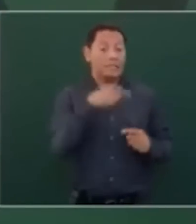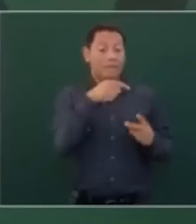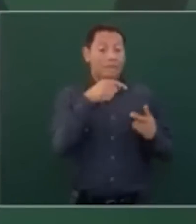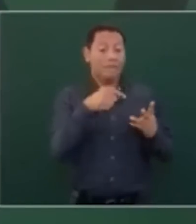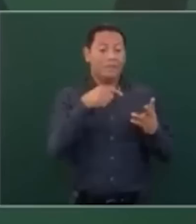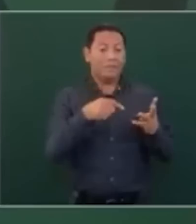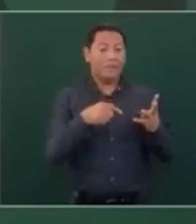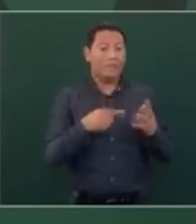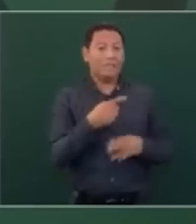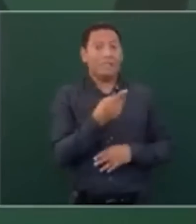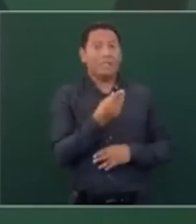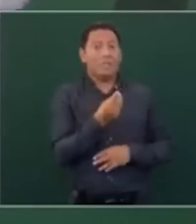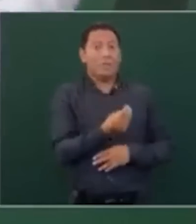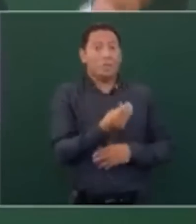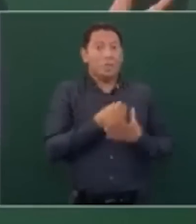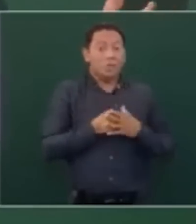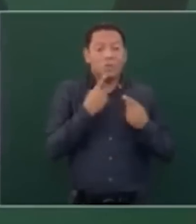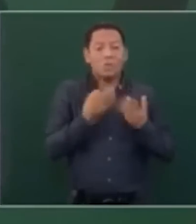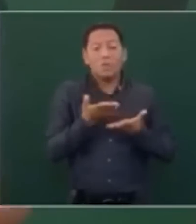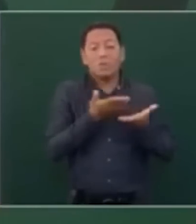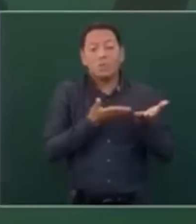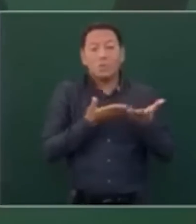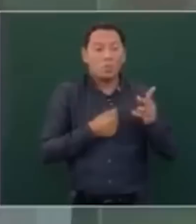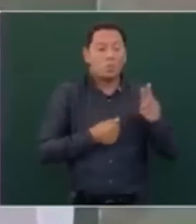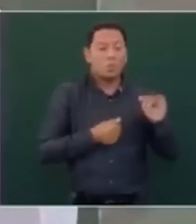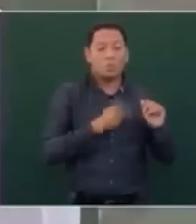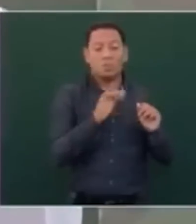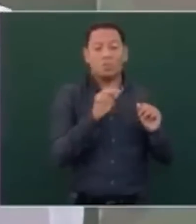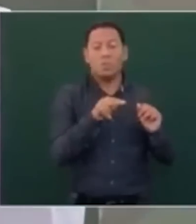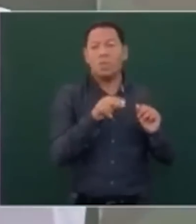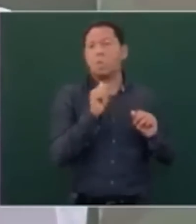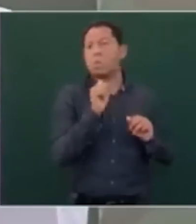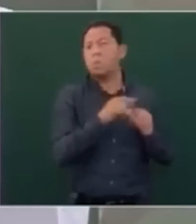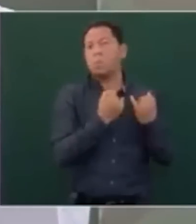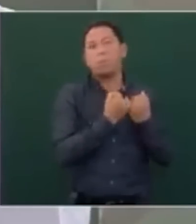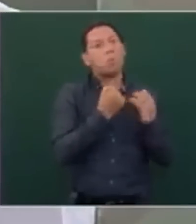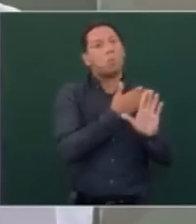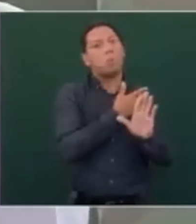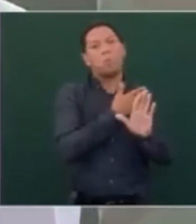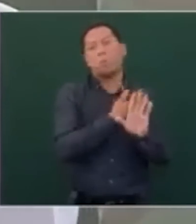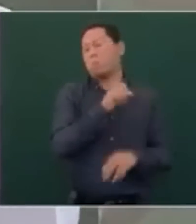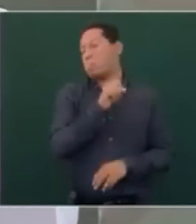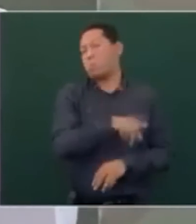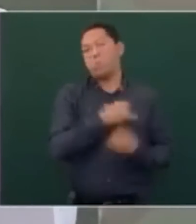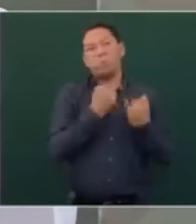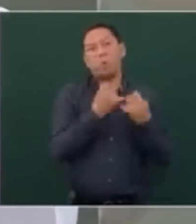unirse para impulsar el mismo programa privatizador y